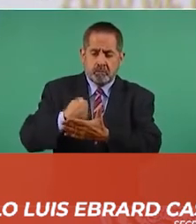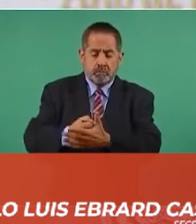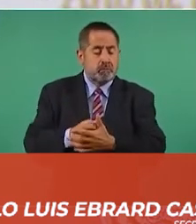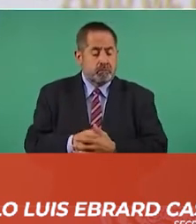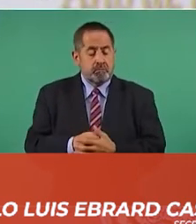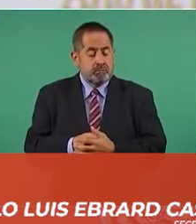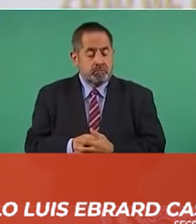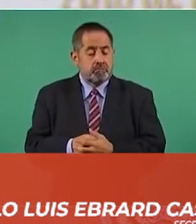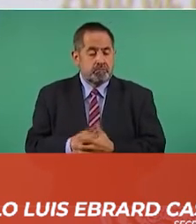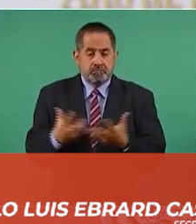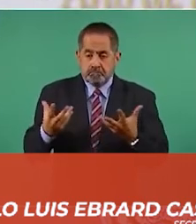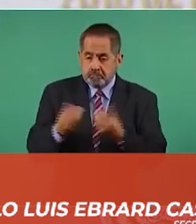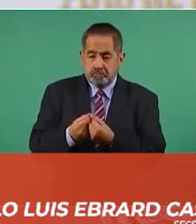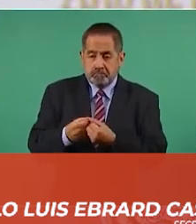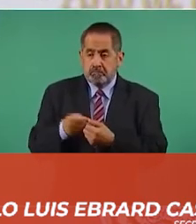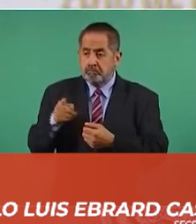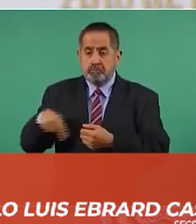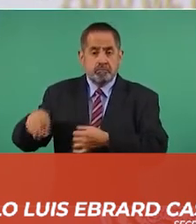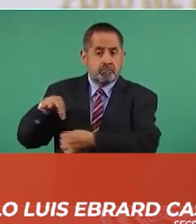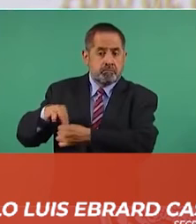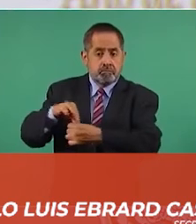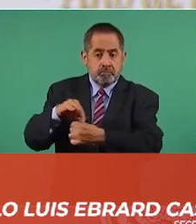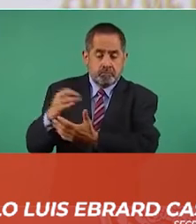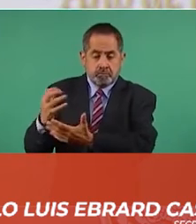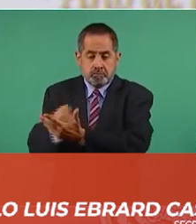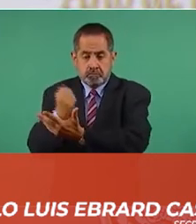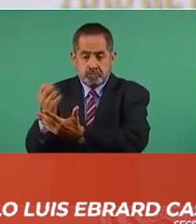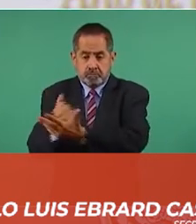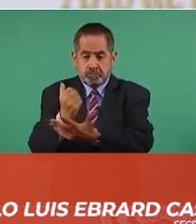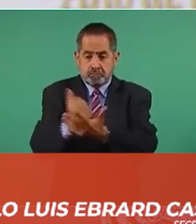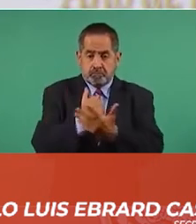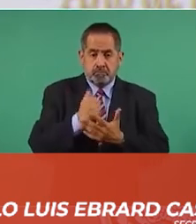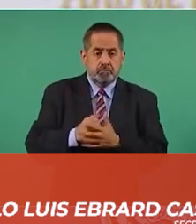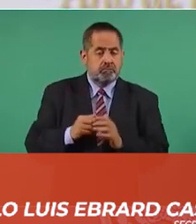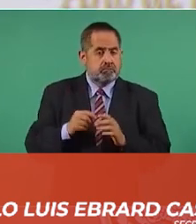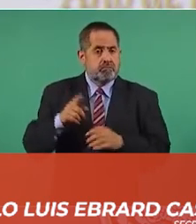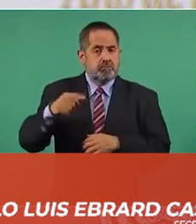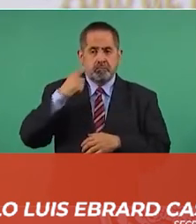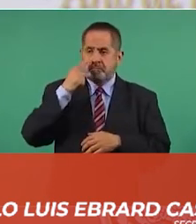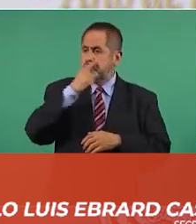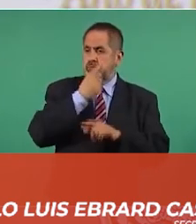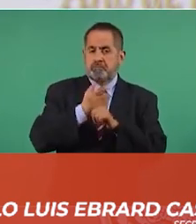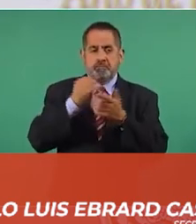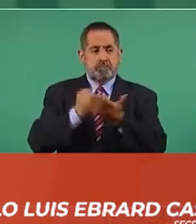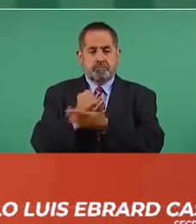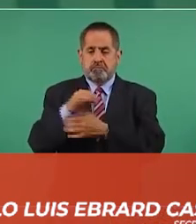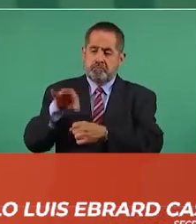fueron electos de manera democrática,